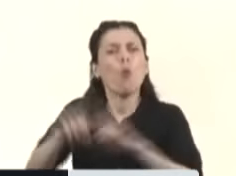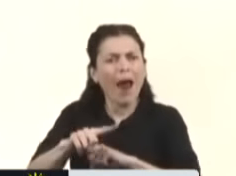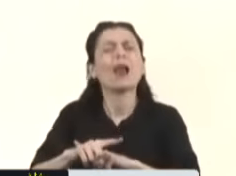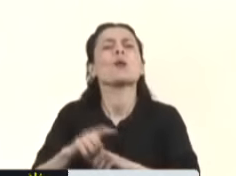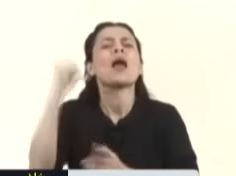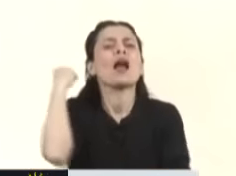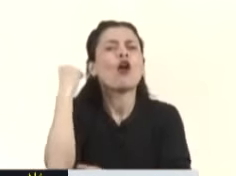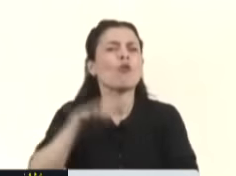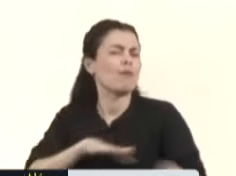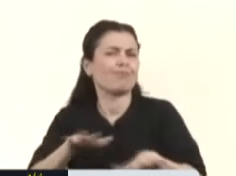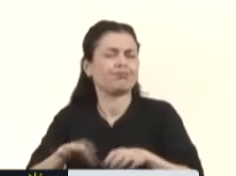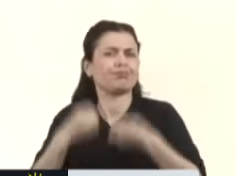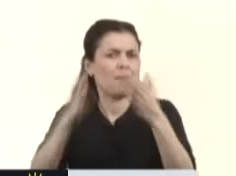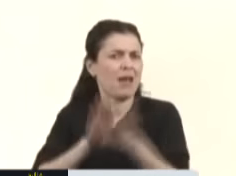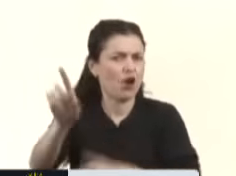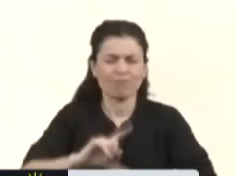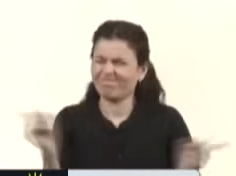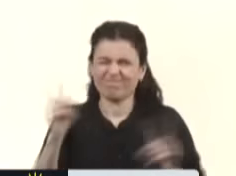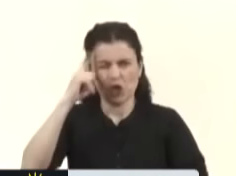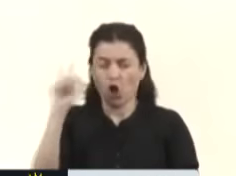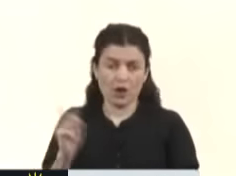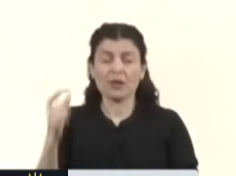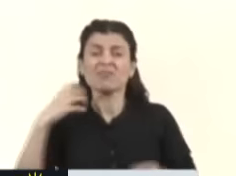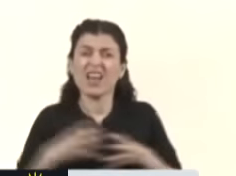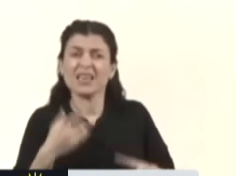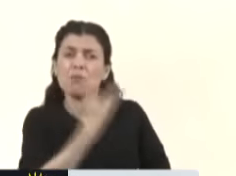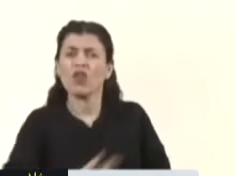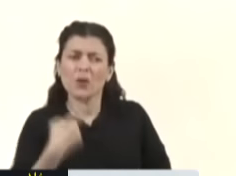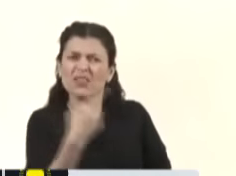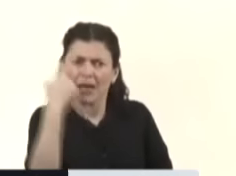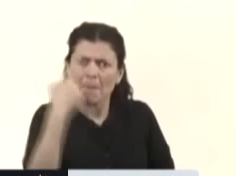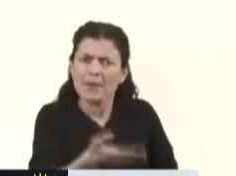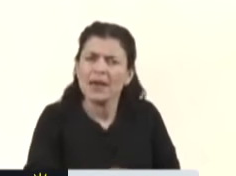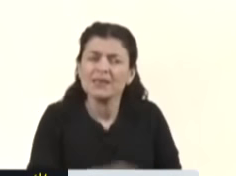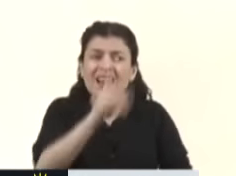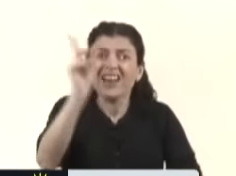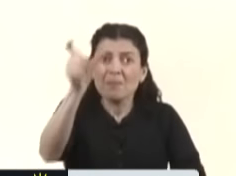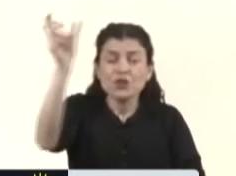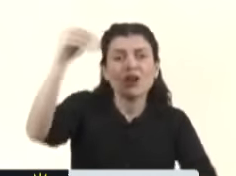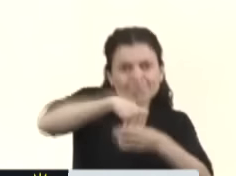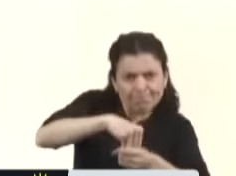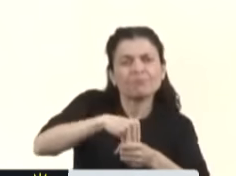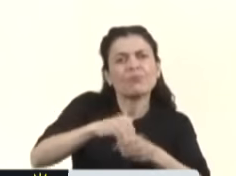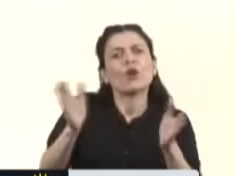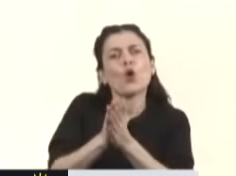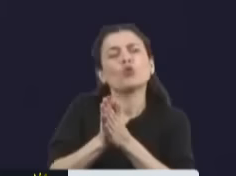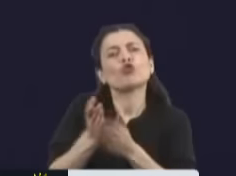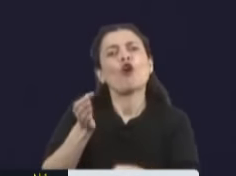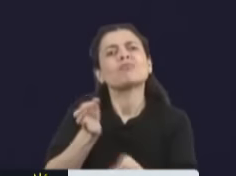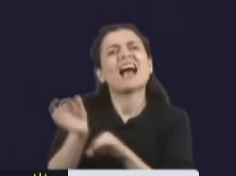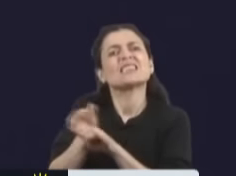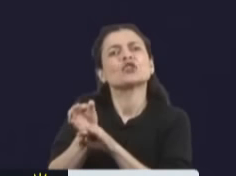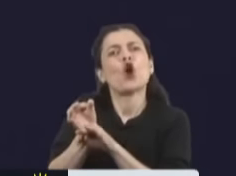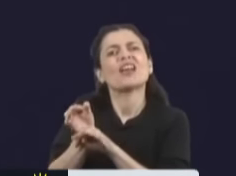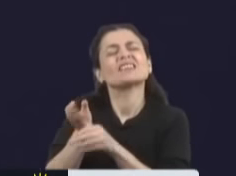cómo tomaron estas declaraciones al interior del gobierno y si caragos va a seguir formando parte del Consejo de asesores del presidente Gracias bueno